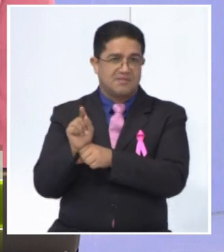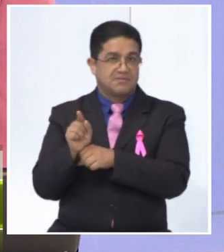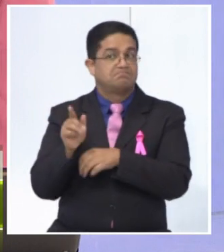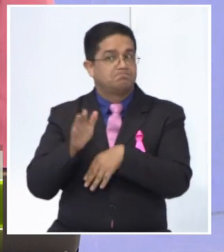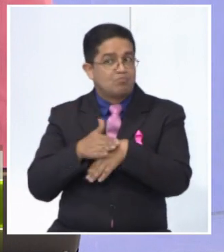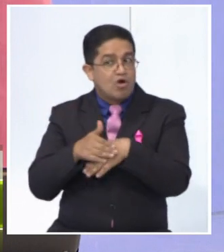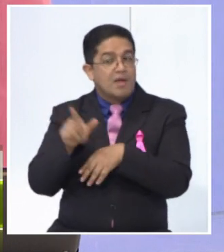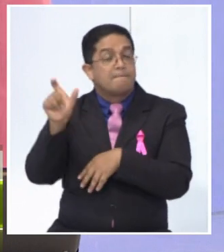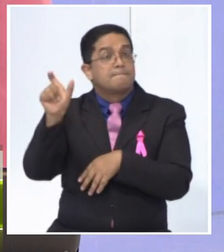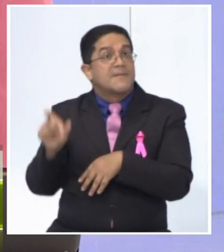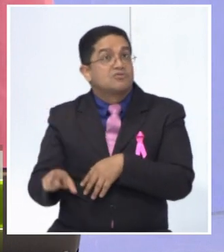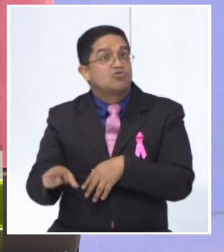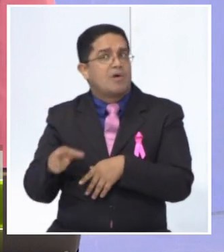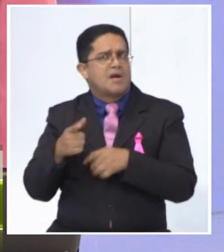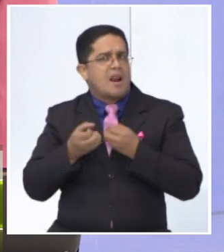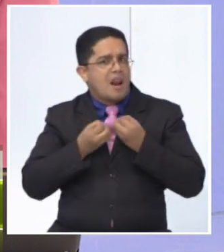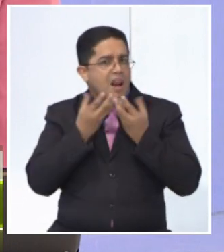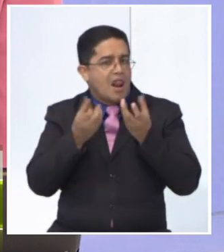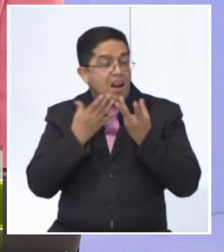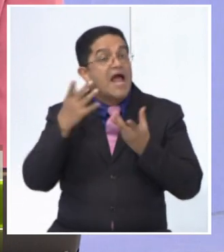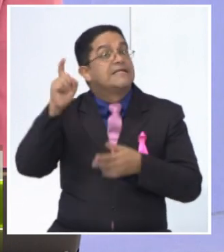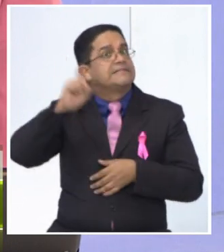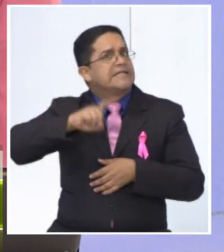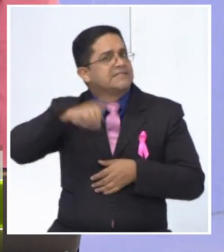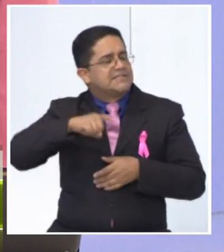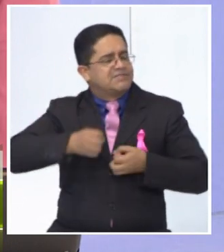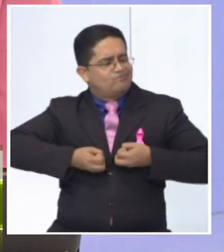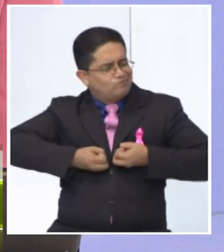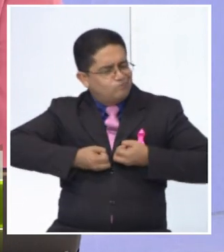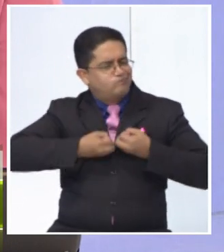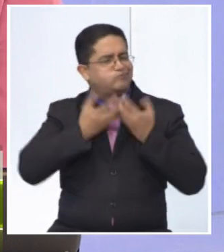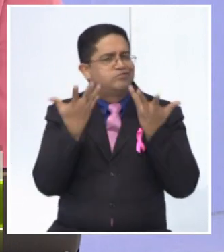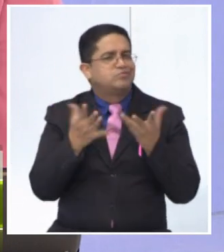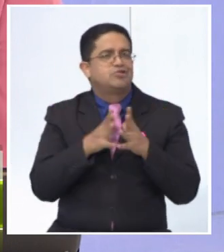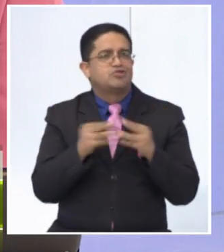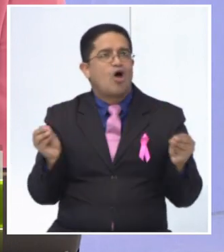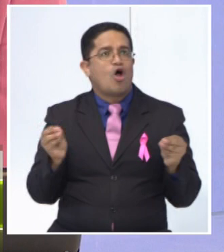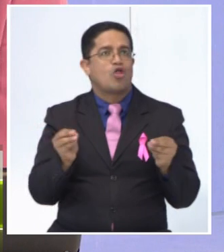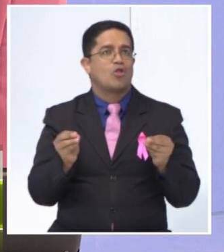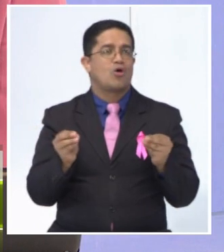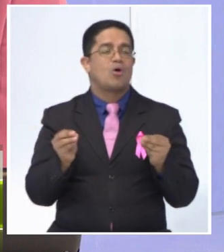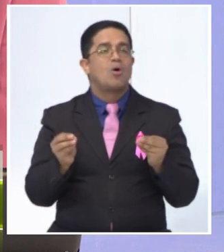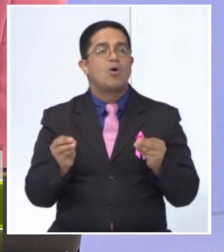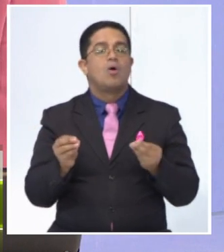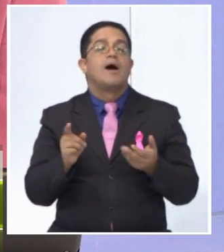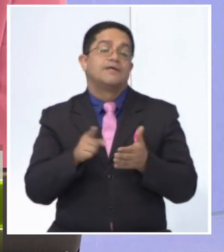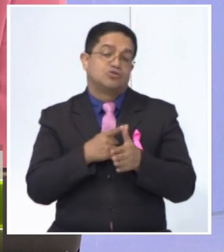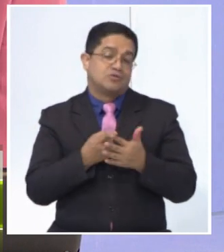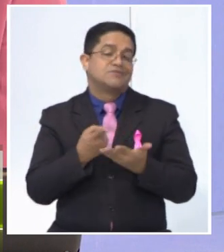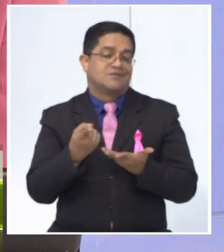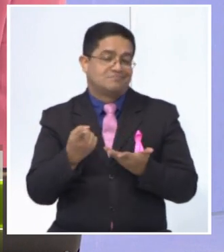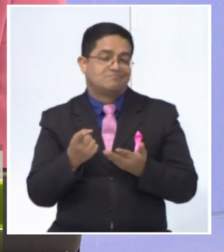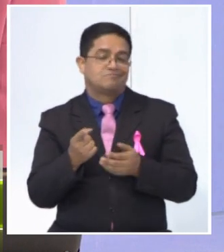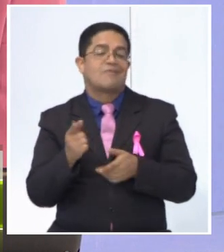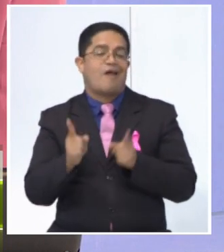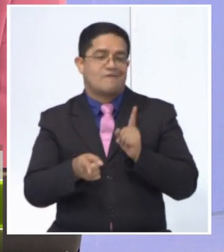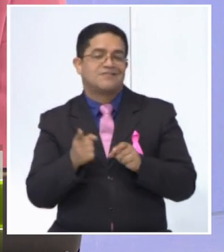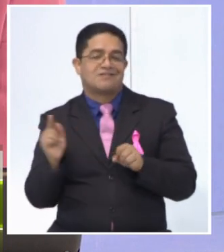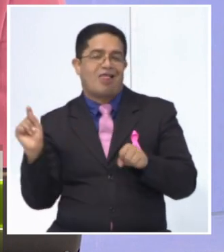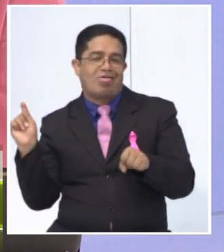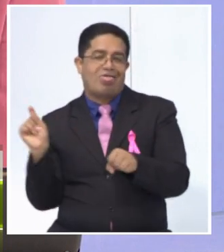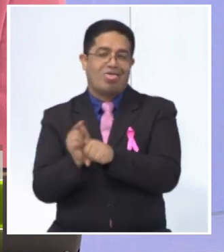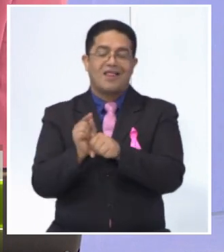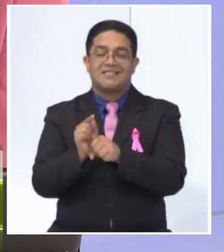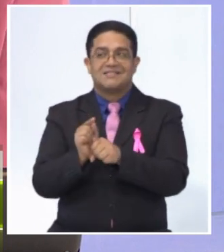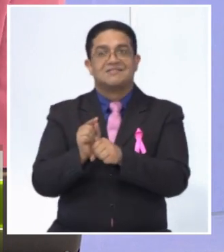esa persona se está desahogando y necesita sacar eso que tiene adentro. Entonces, si utilizamos este tipo de frases, capaz estamos